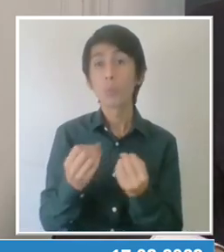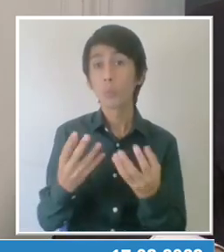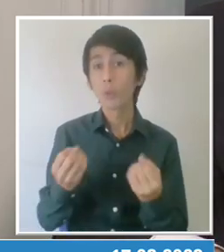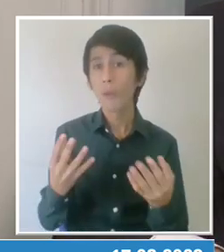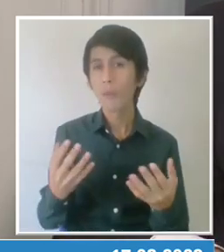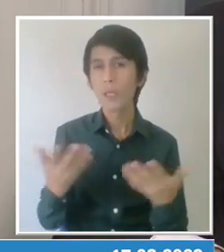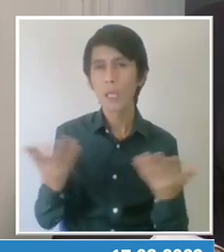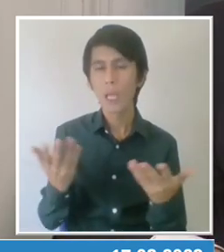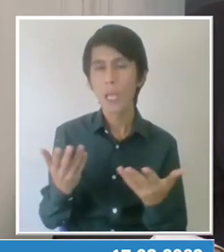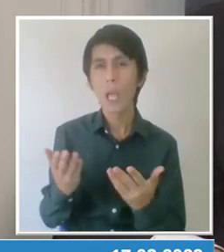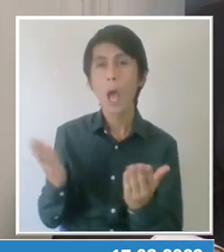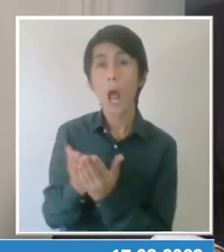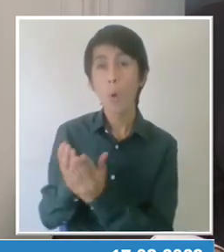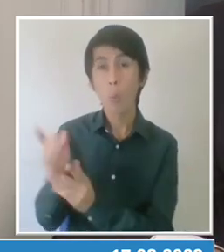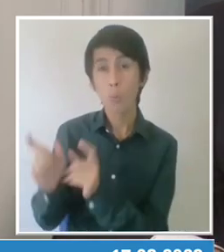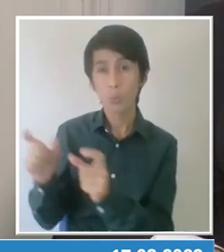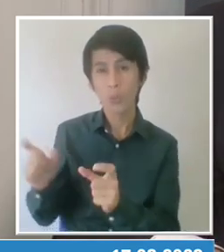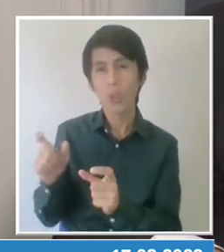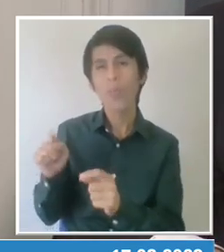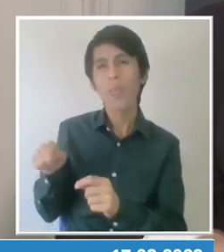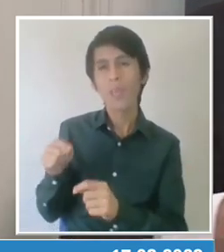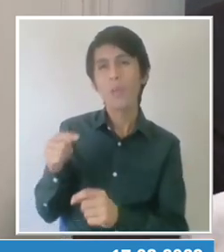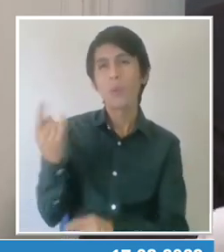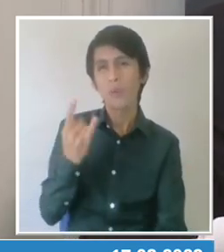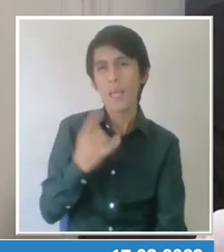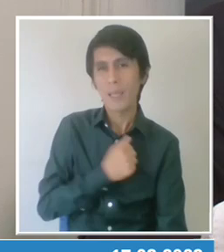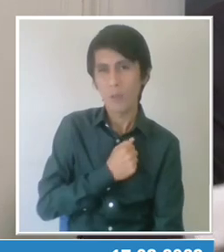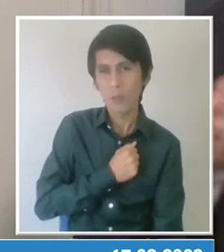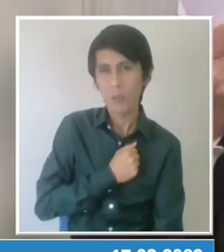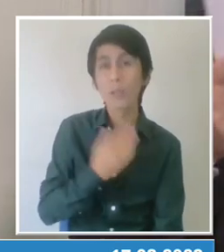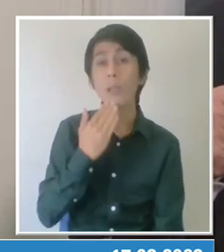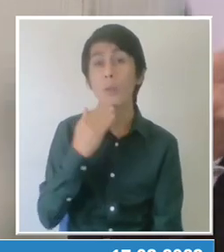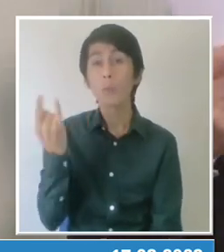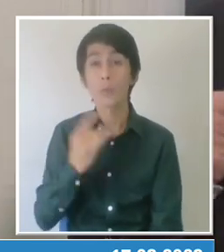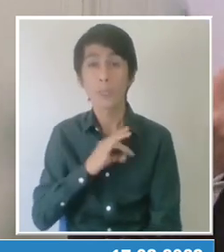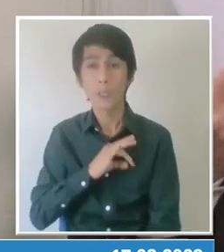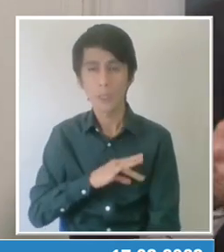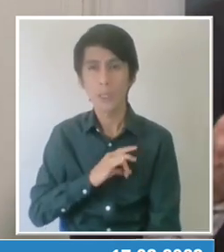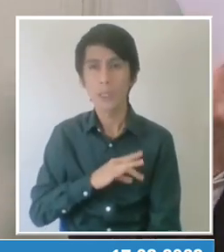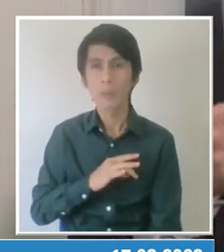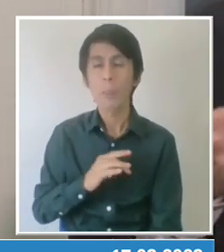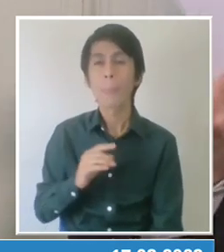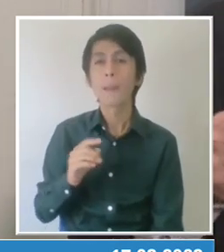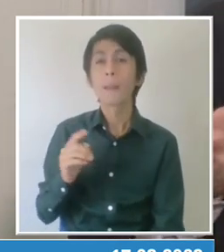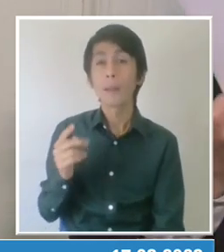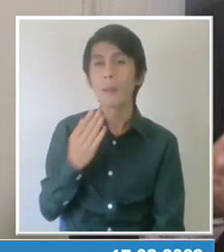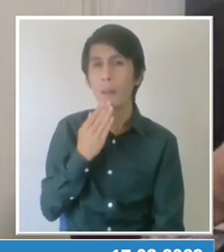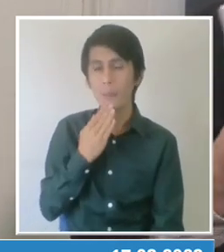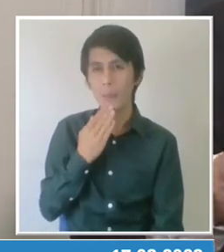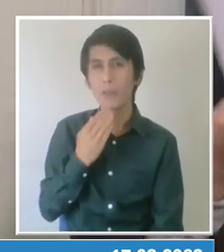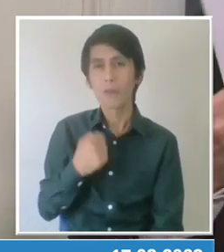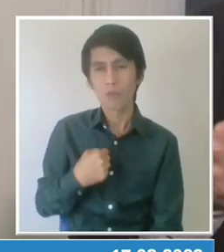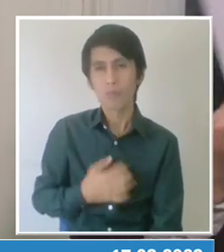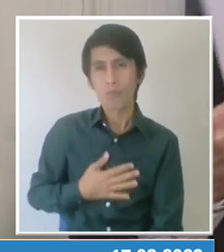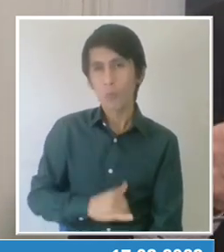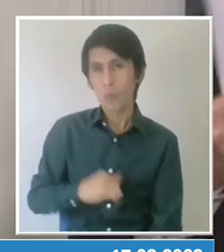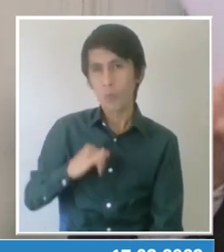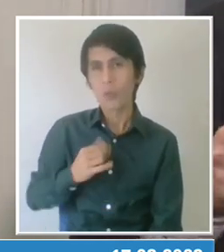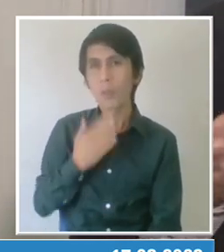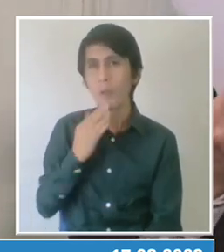cursos de la Universidad Católica y de la Universidad de Chile, de la cual soy también orgullosamente profesor titular,